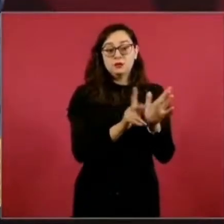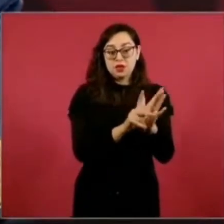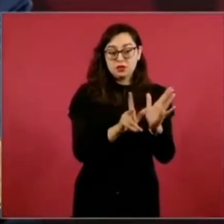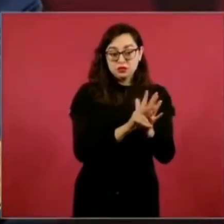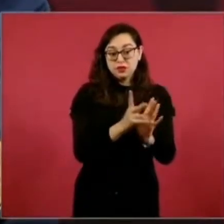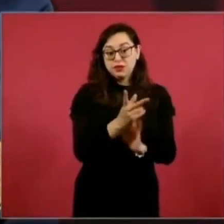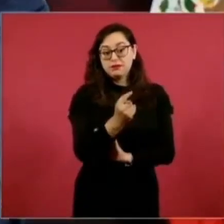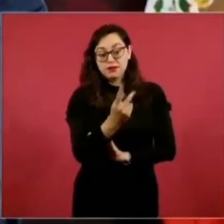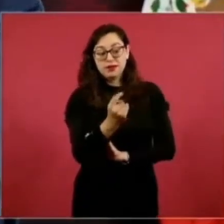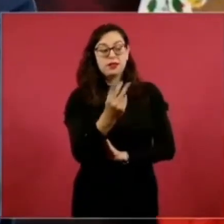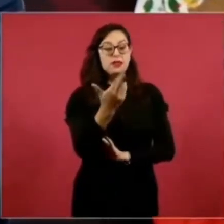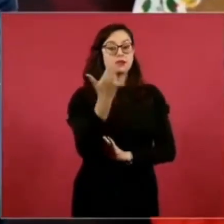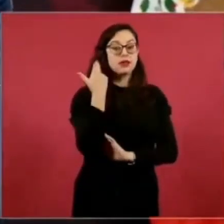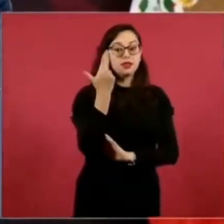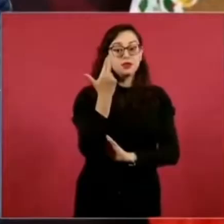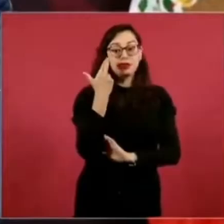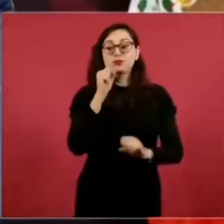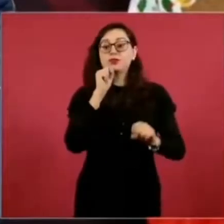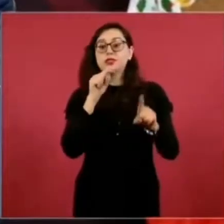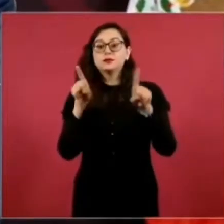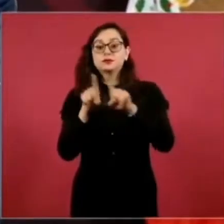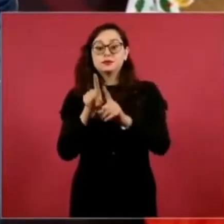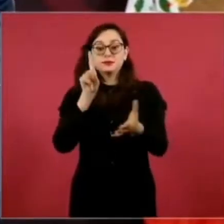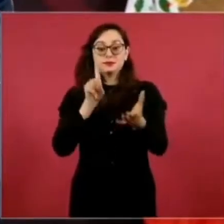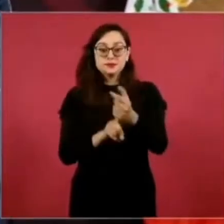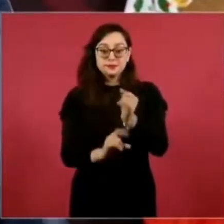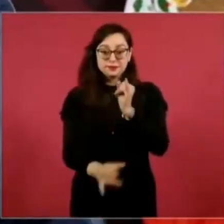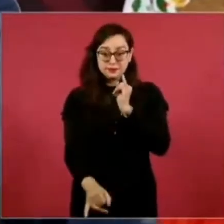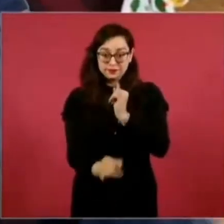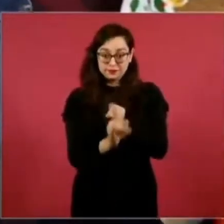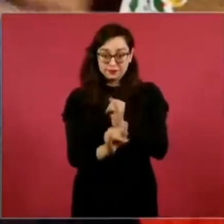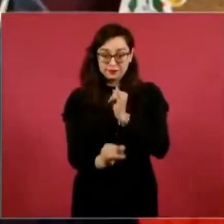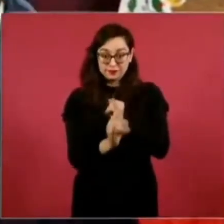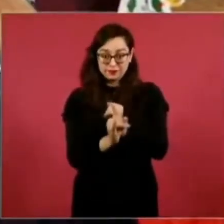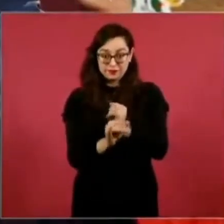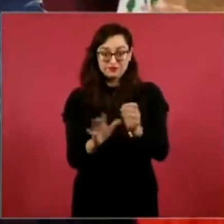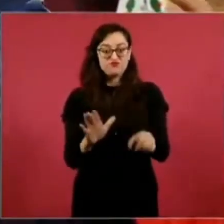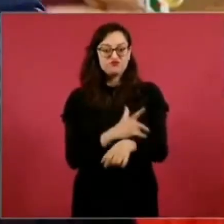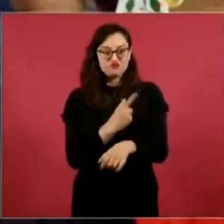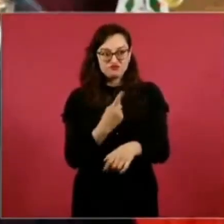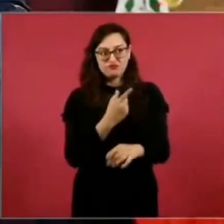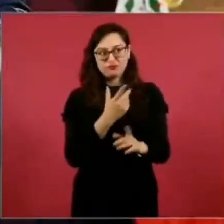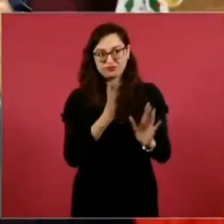tiene que ver con las redes porque ya las